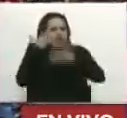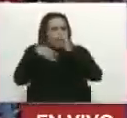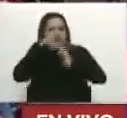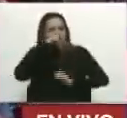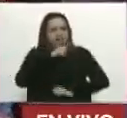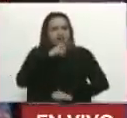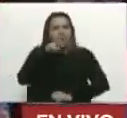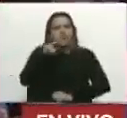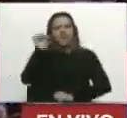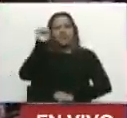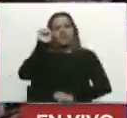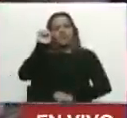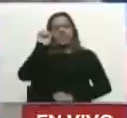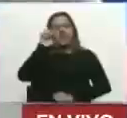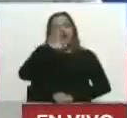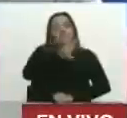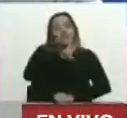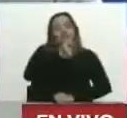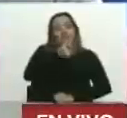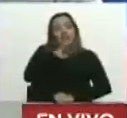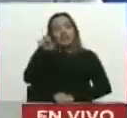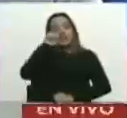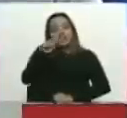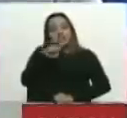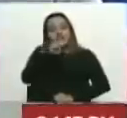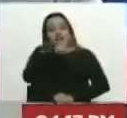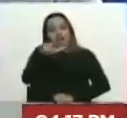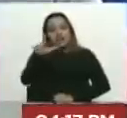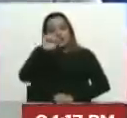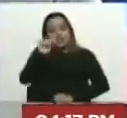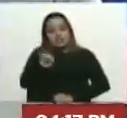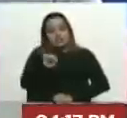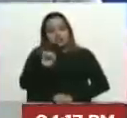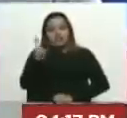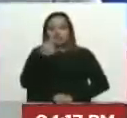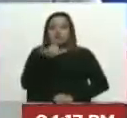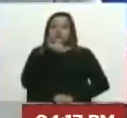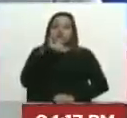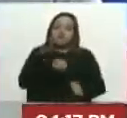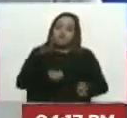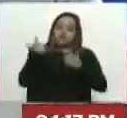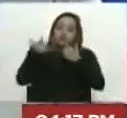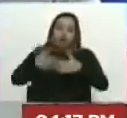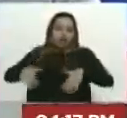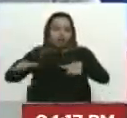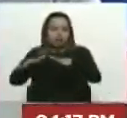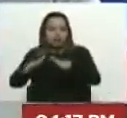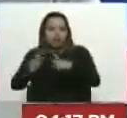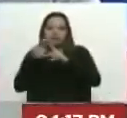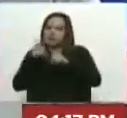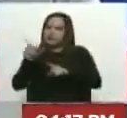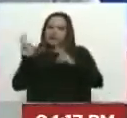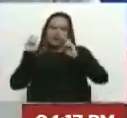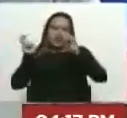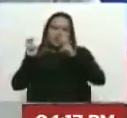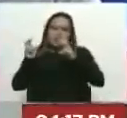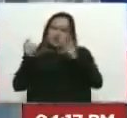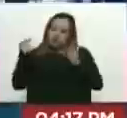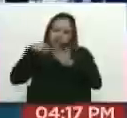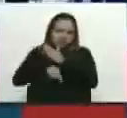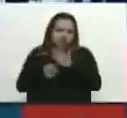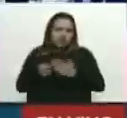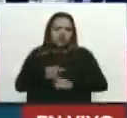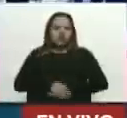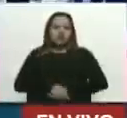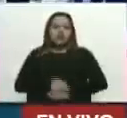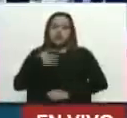Thiers, bueno, por haber cometido el error de haberlos dejado salir, pero bueno, eso es otro tema que no voy a entrar ahora. Y deciros